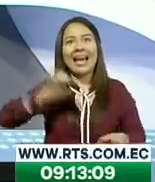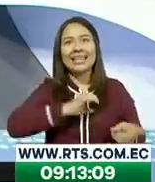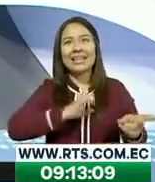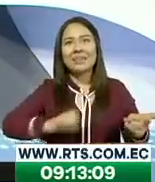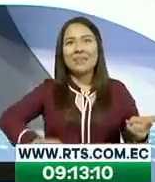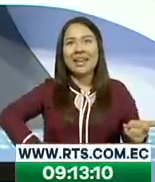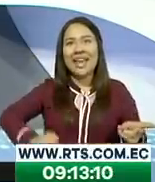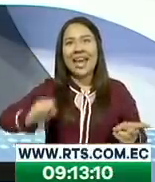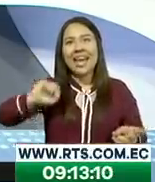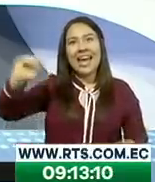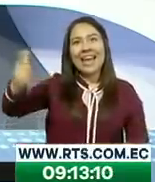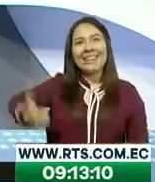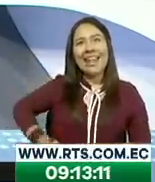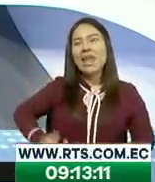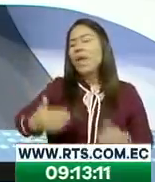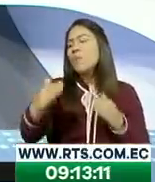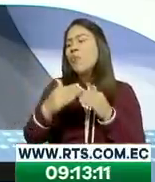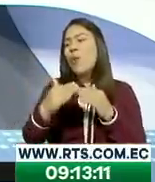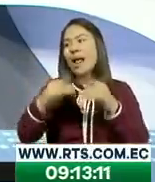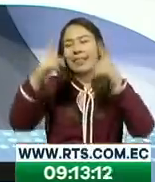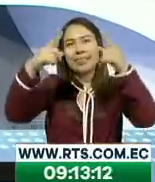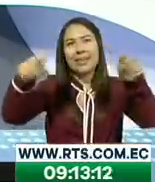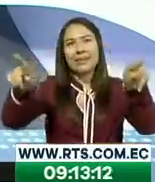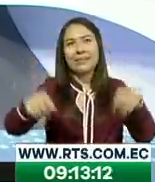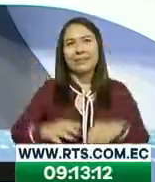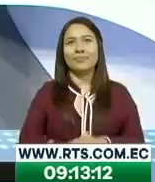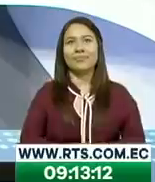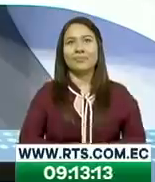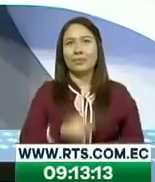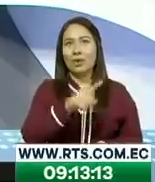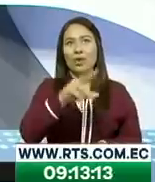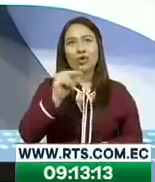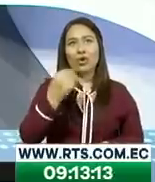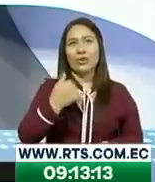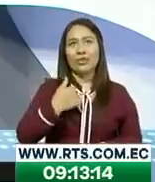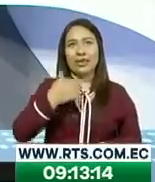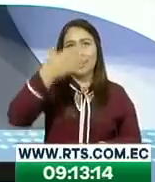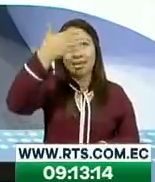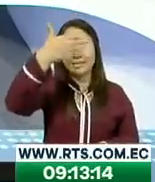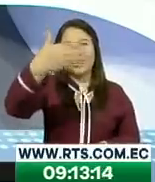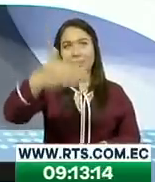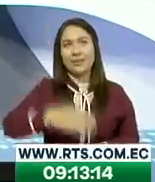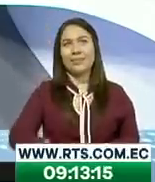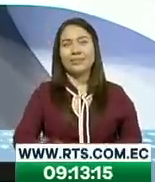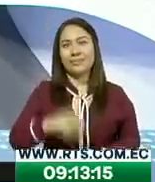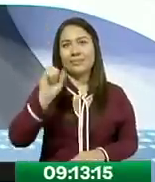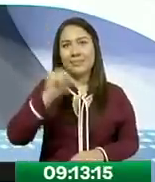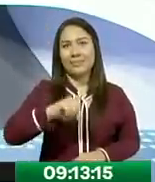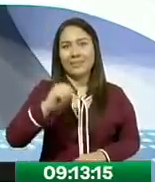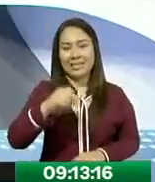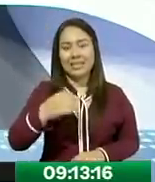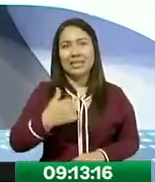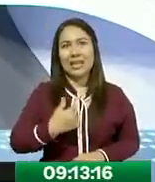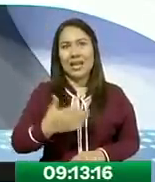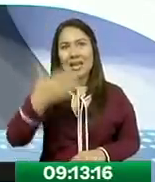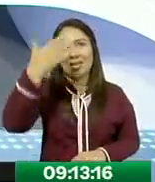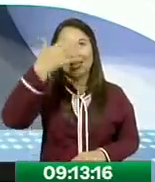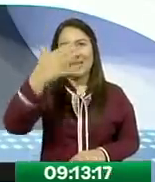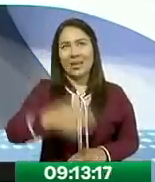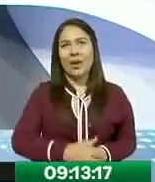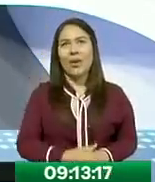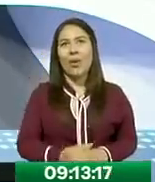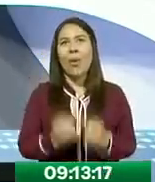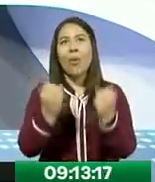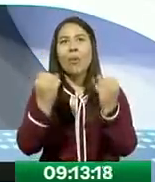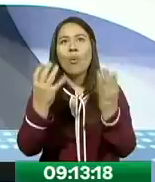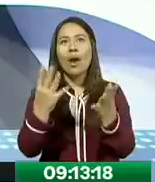bueno, oiga, vamos a comer Pili, pavo. Pili, usted no tiene monitor, ¿no? Barcelona. Sí, sí, tengo monitor. Ah, sí, tiene monitor. Me lo he puesto todo, lo ¿Cuánto estoy